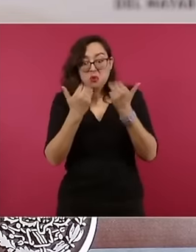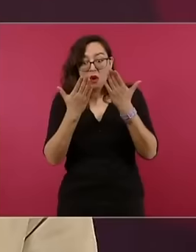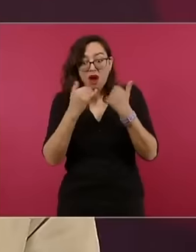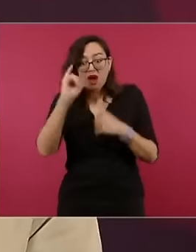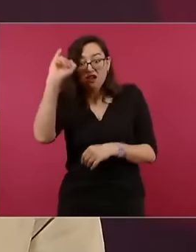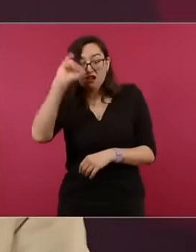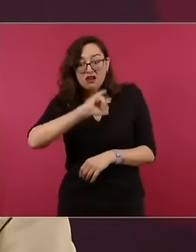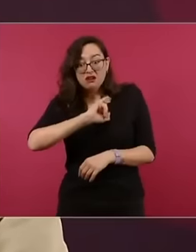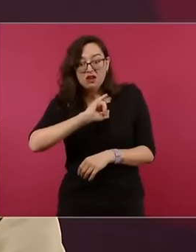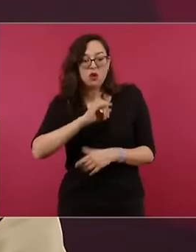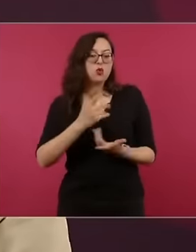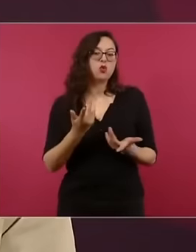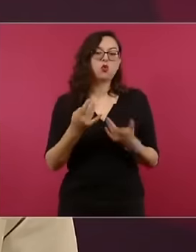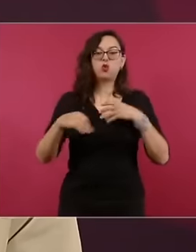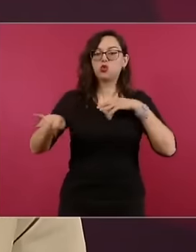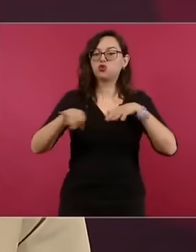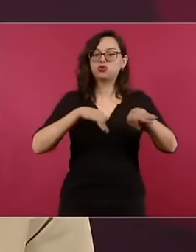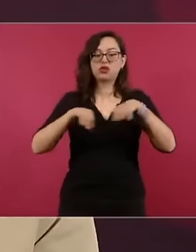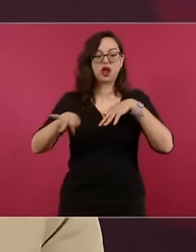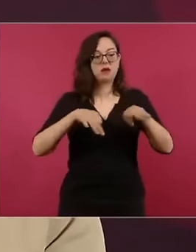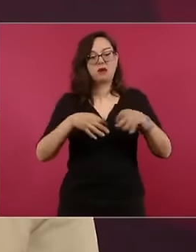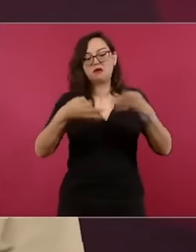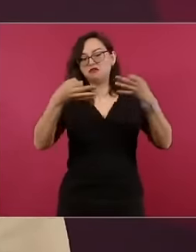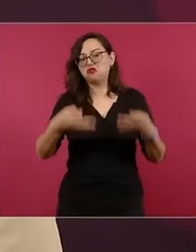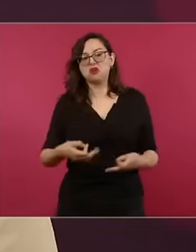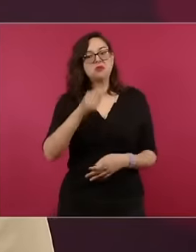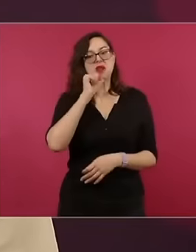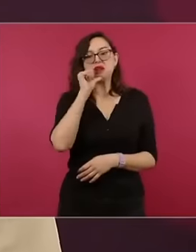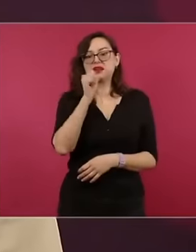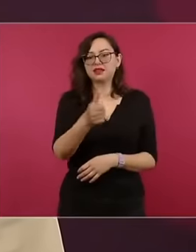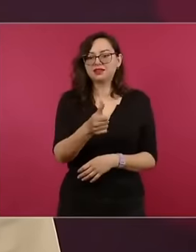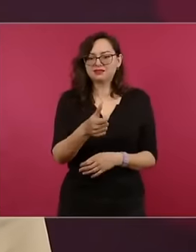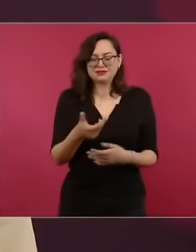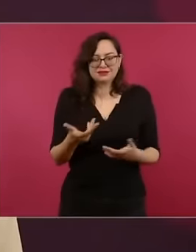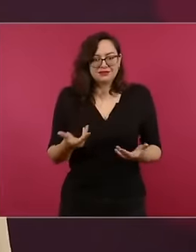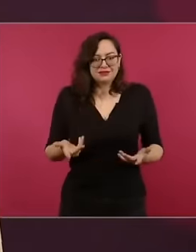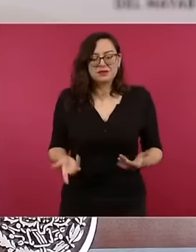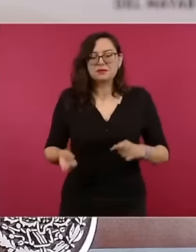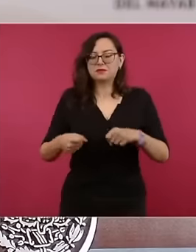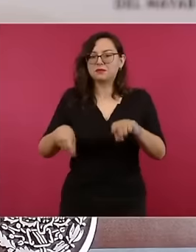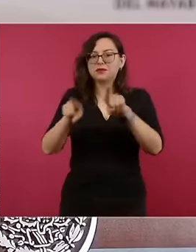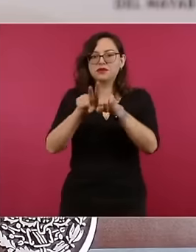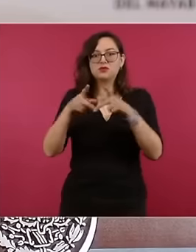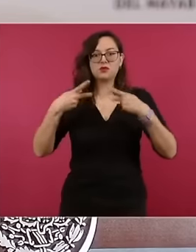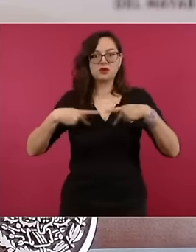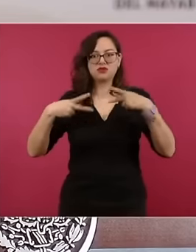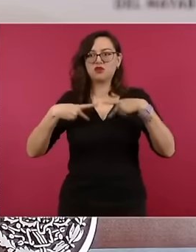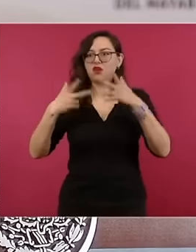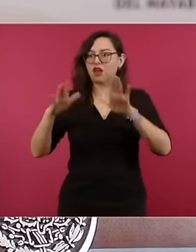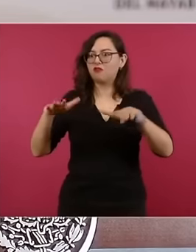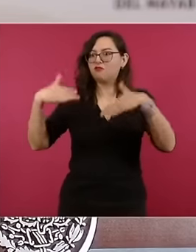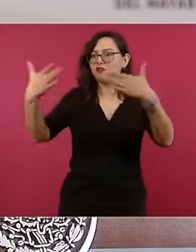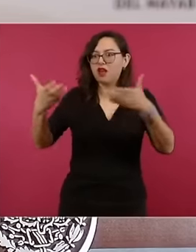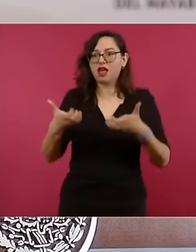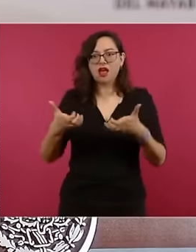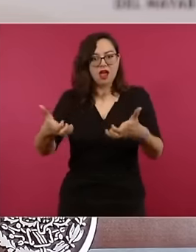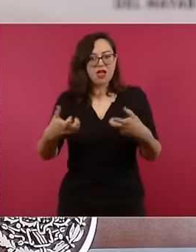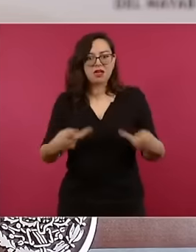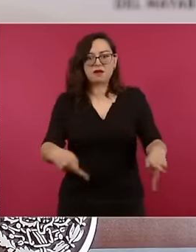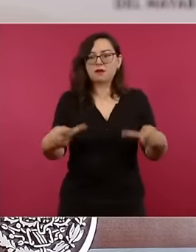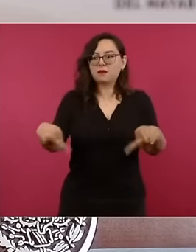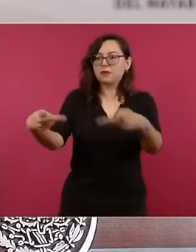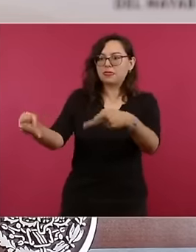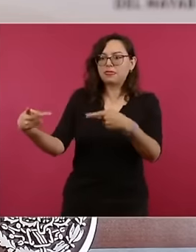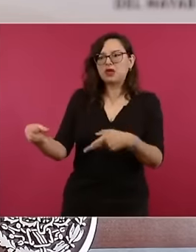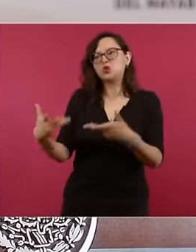como la parte de los vendedores ambulantes, que aportan y aportan mucho a la economía formal. Hoy 192